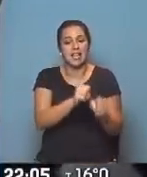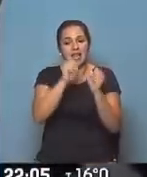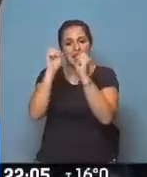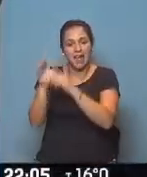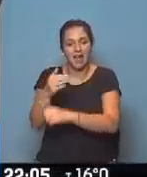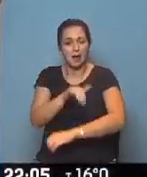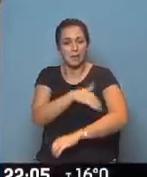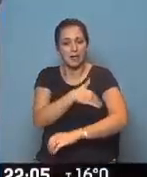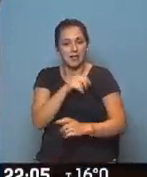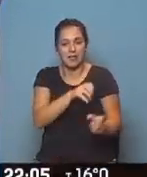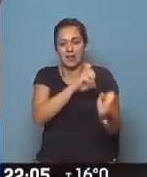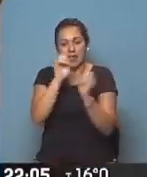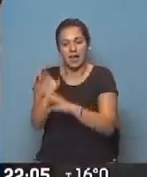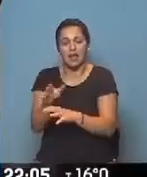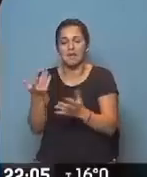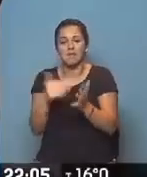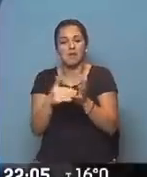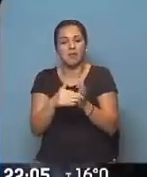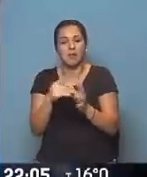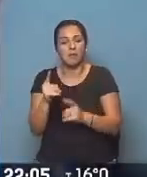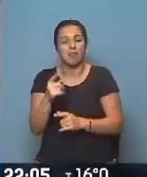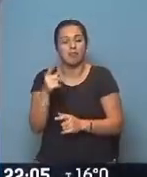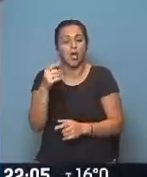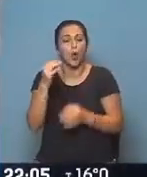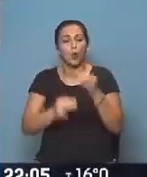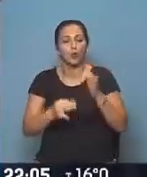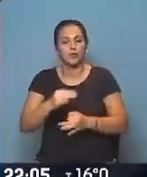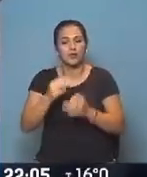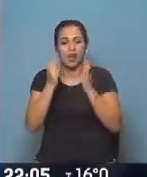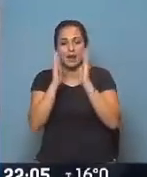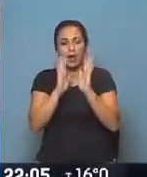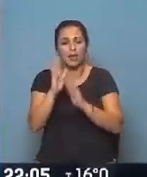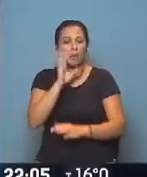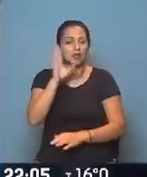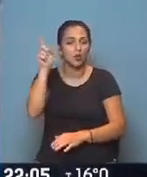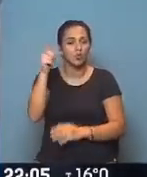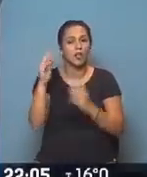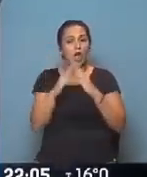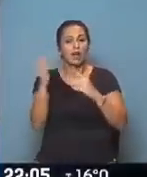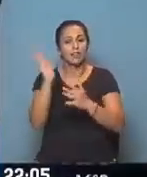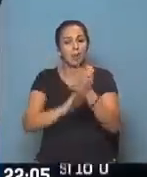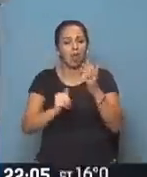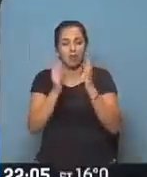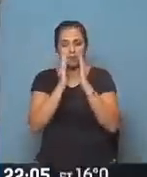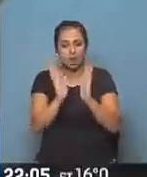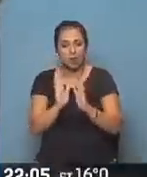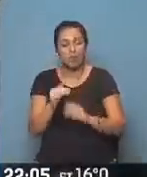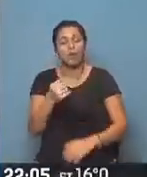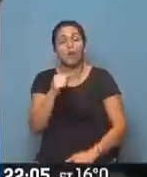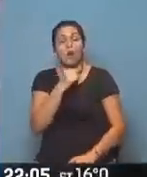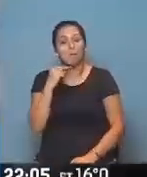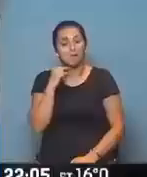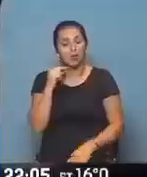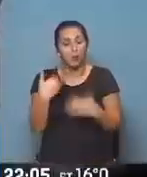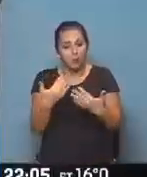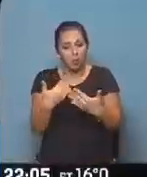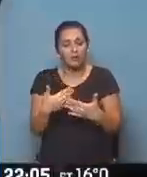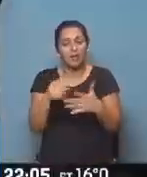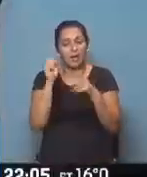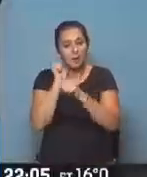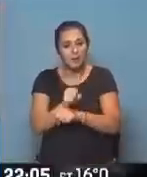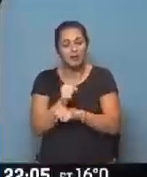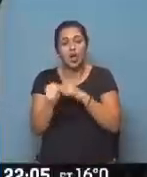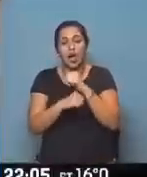la Casa Blanca, sino de la justicia, un argumento que no conforma a Erdogan. El pastor Brunson podría ser condenado